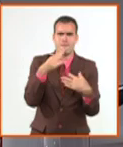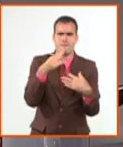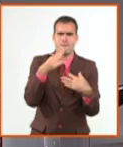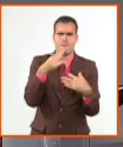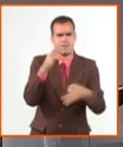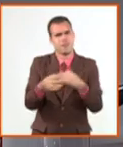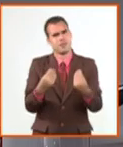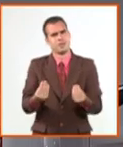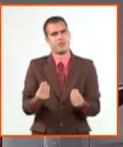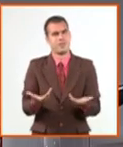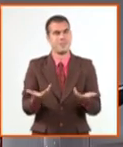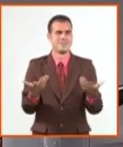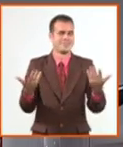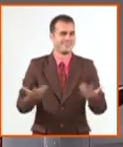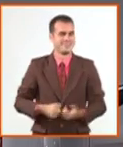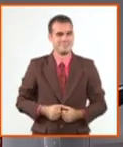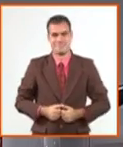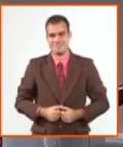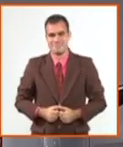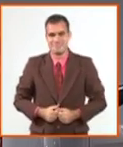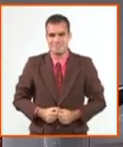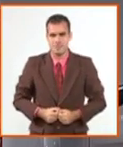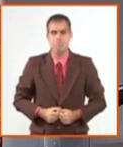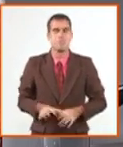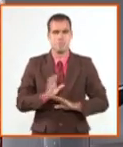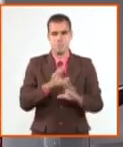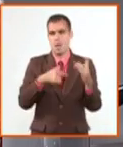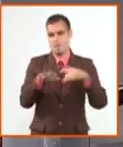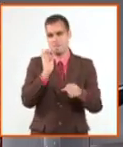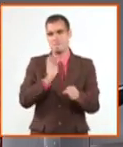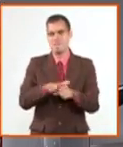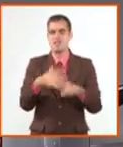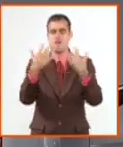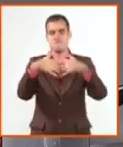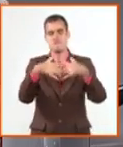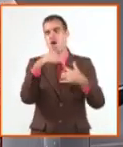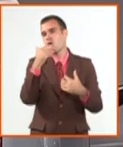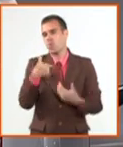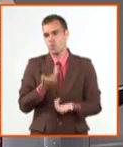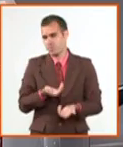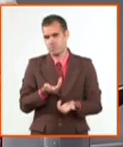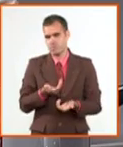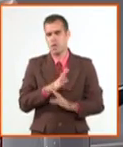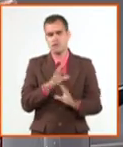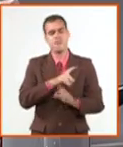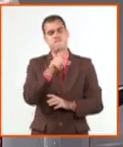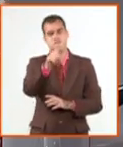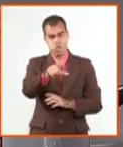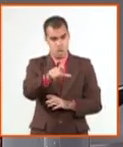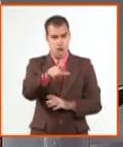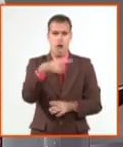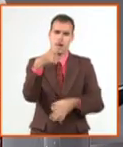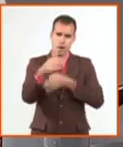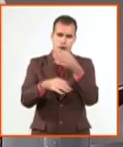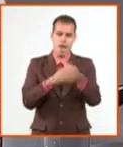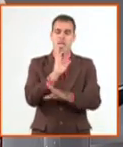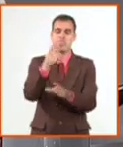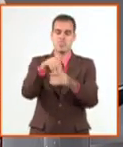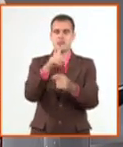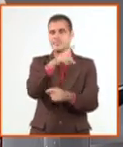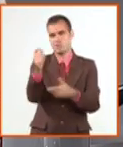muy motivo vamos a la primera la producción para para después pero finalmente lo que realmente fue nada